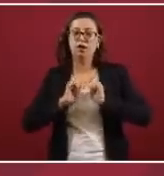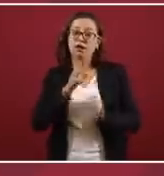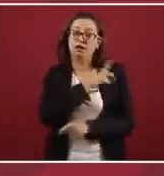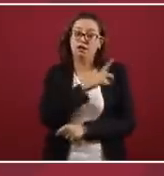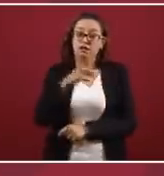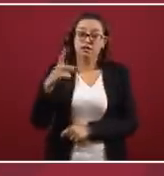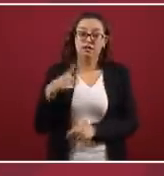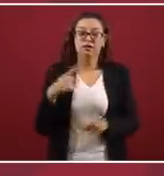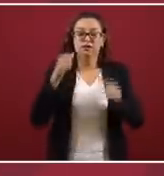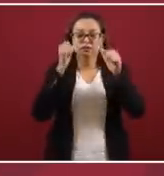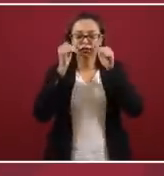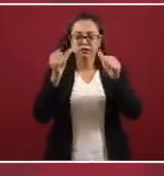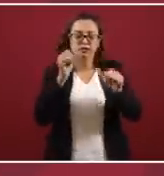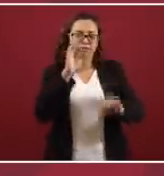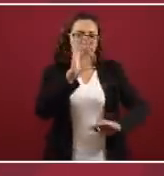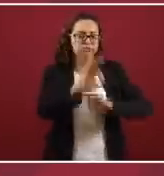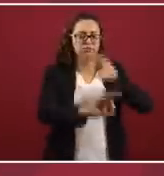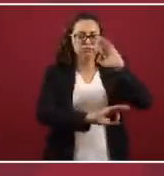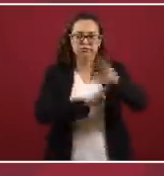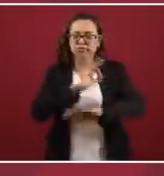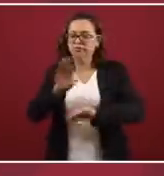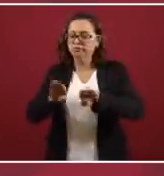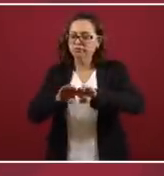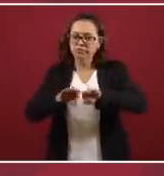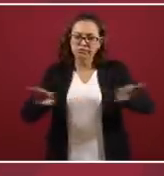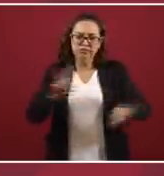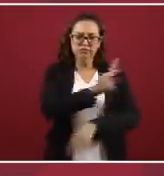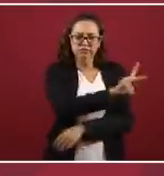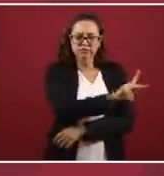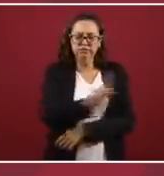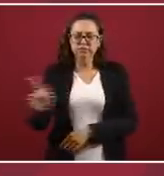tomar en cuenta a todos